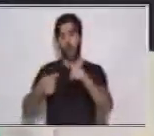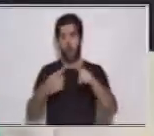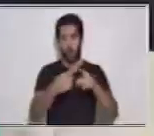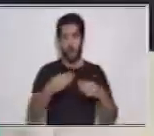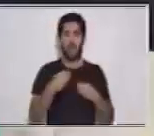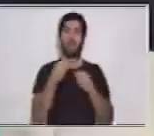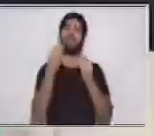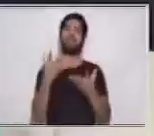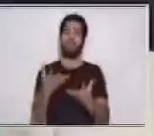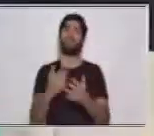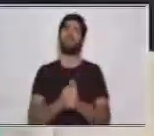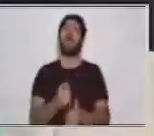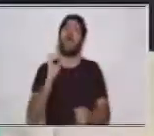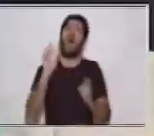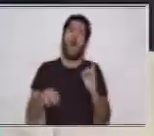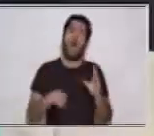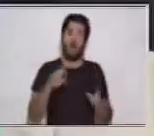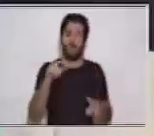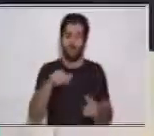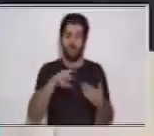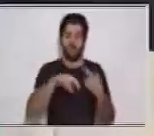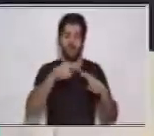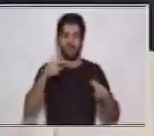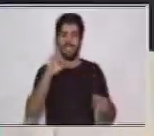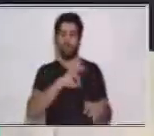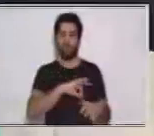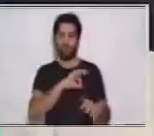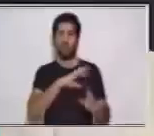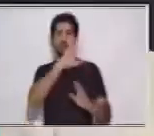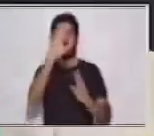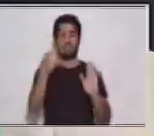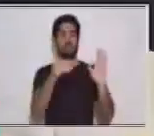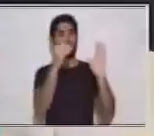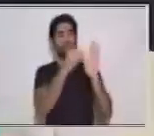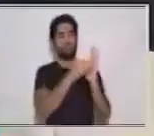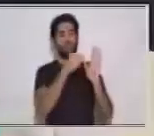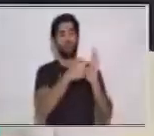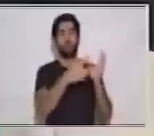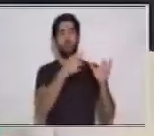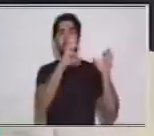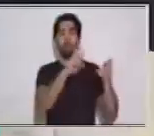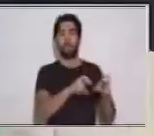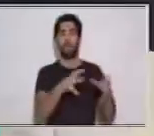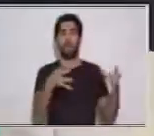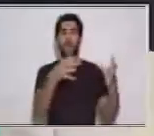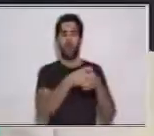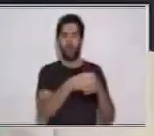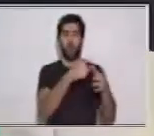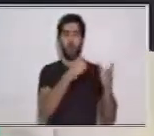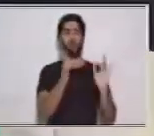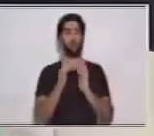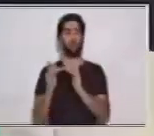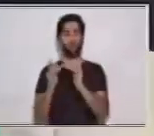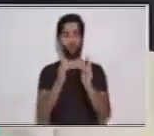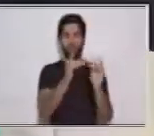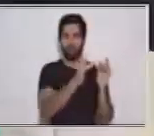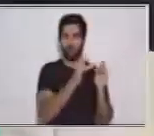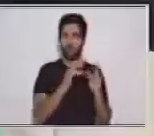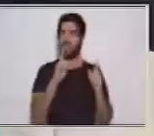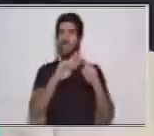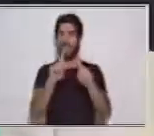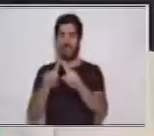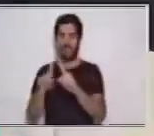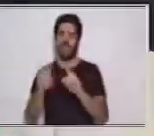Ciertamente las redes sociales son estructuras impuestas de grupos de personas que están conectadas por uno o varios tipos